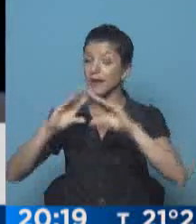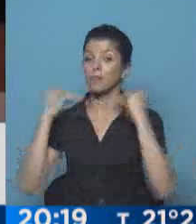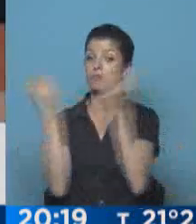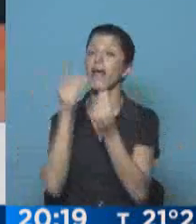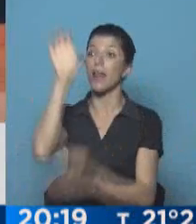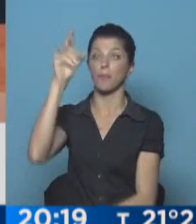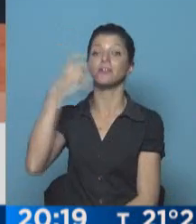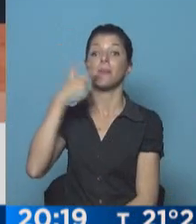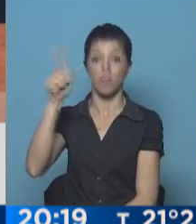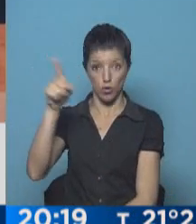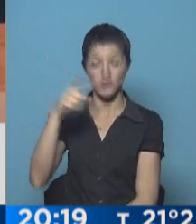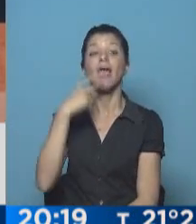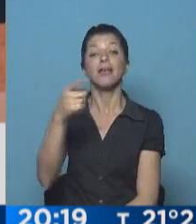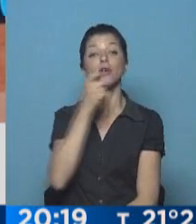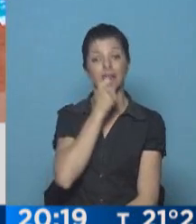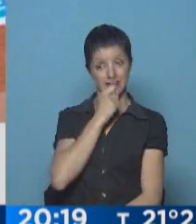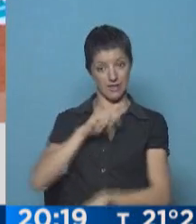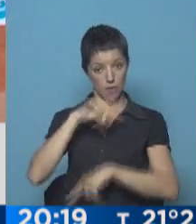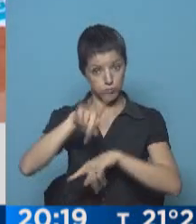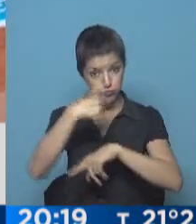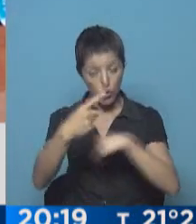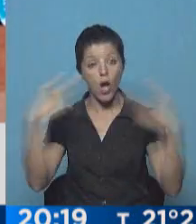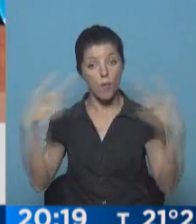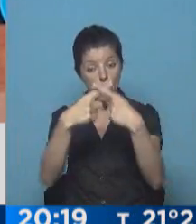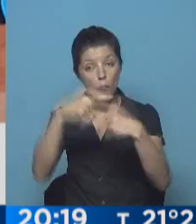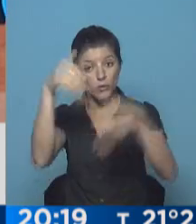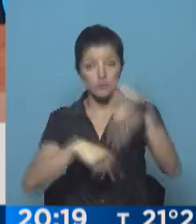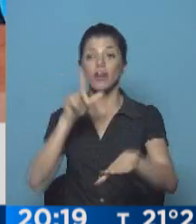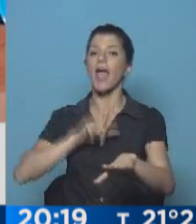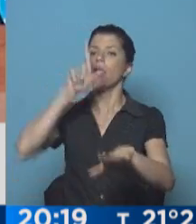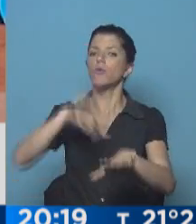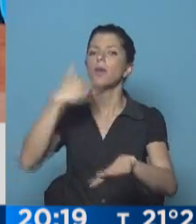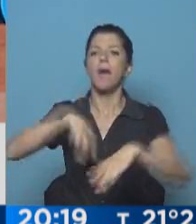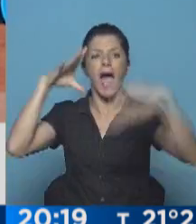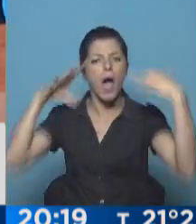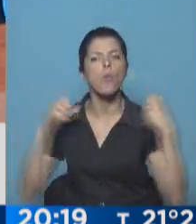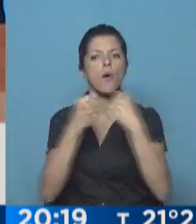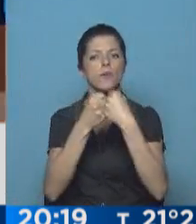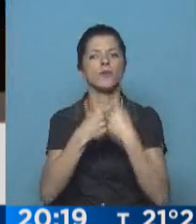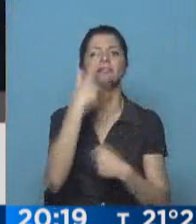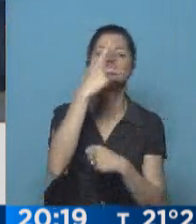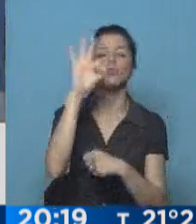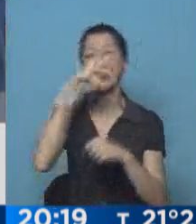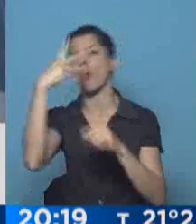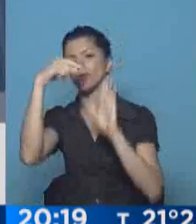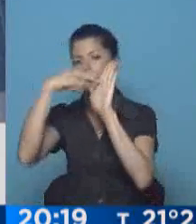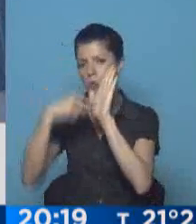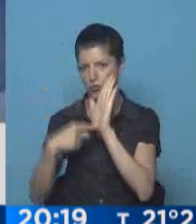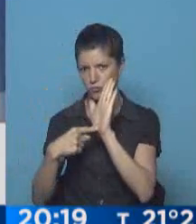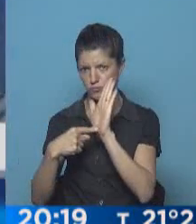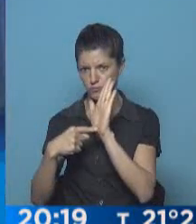reiteramos, dijo que si hay segunda vuelta, el lunes va a proponer un acuerdo de 3 o 4 puntos.